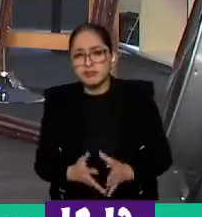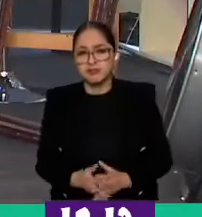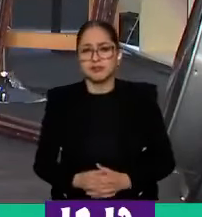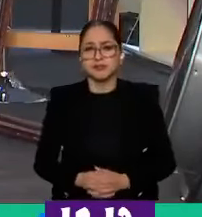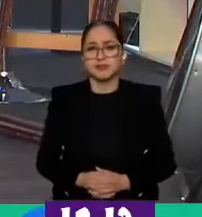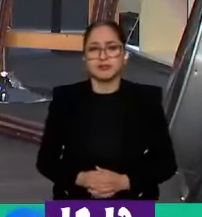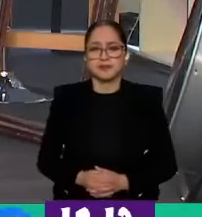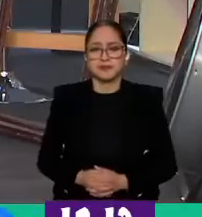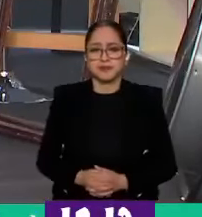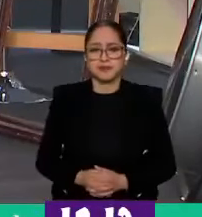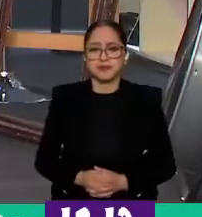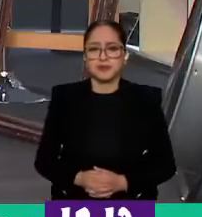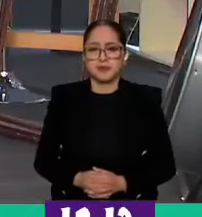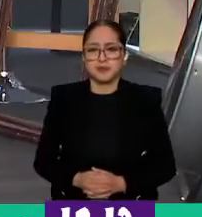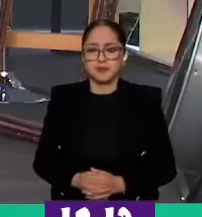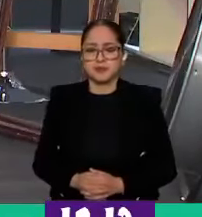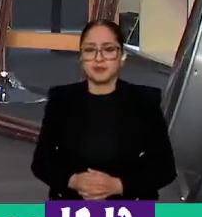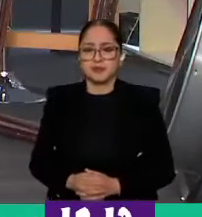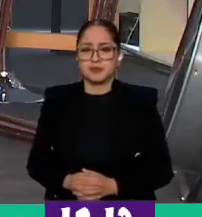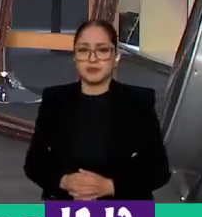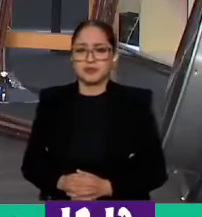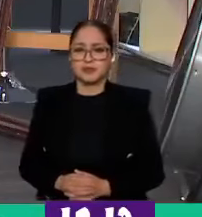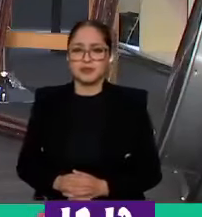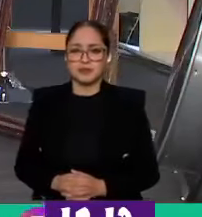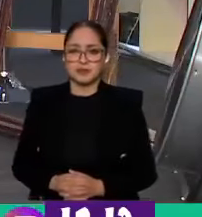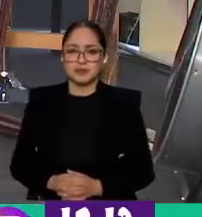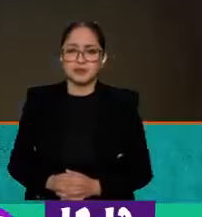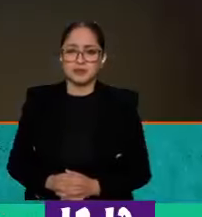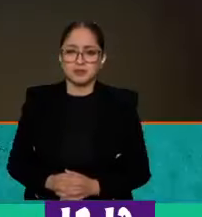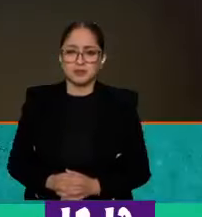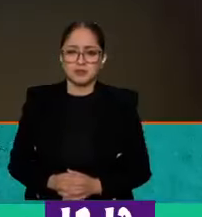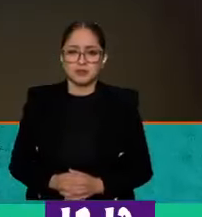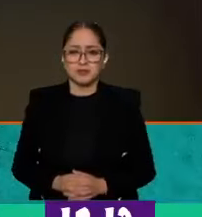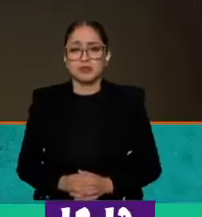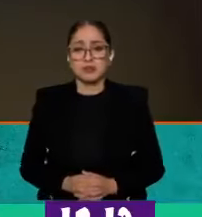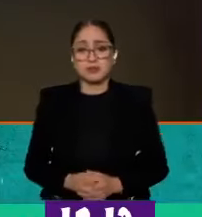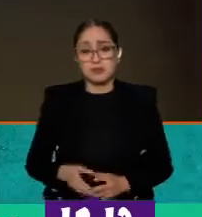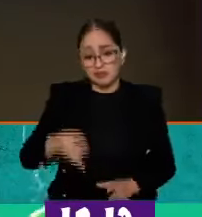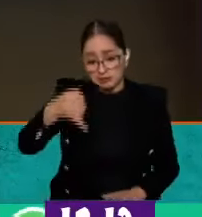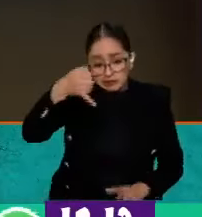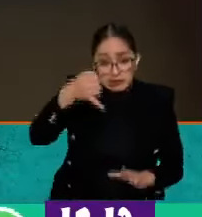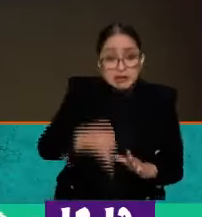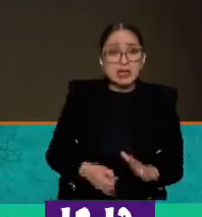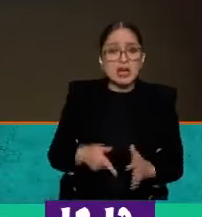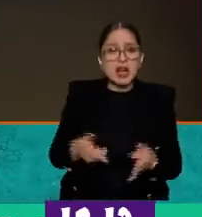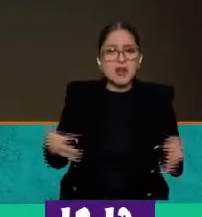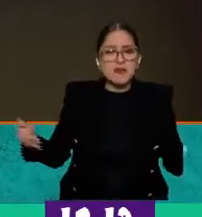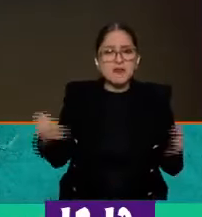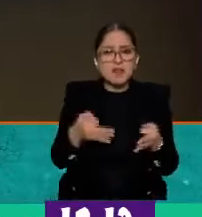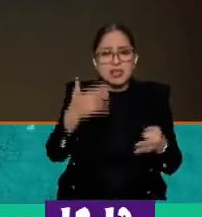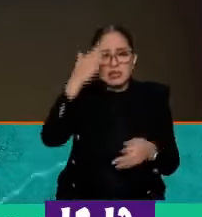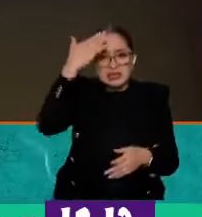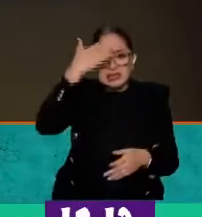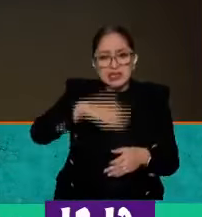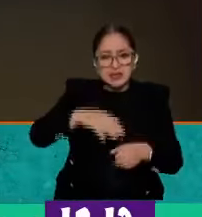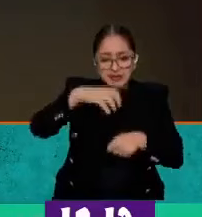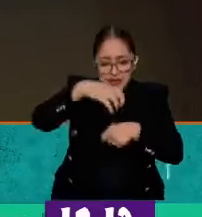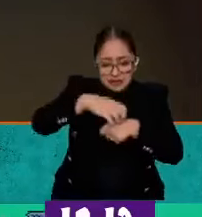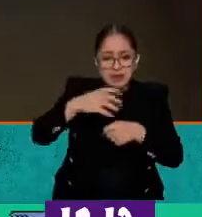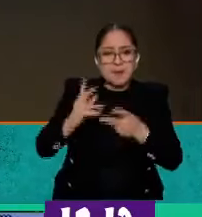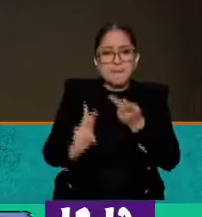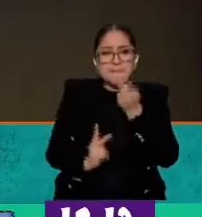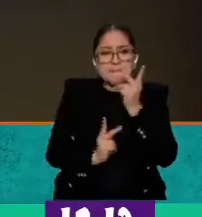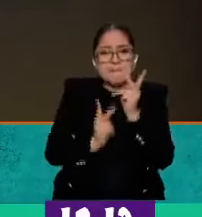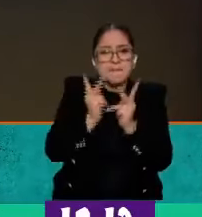¿Por qué hay las verduras? Generalmente es porque ahí no está tan frío como para quemar los alimentos como las hojitas de la lechuga,